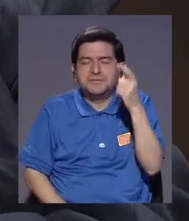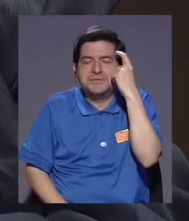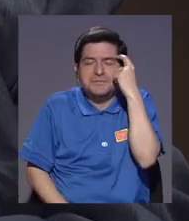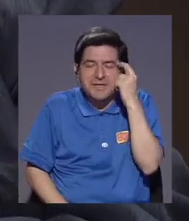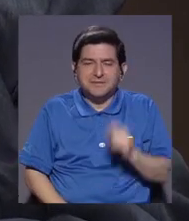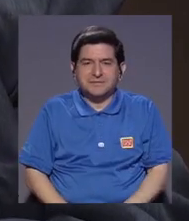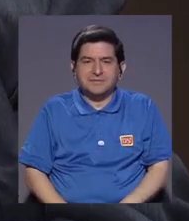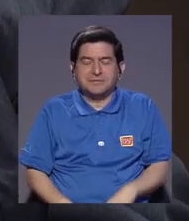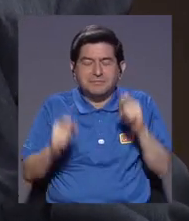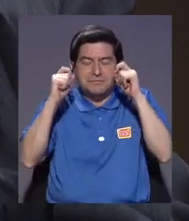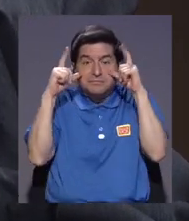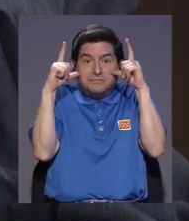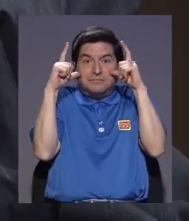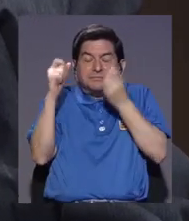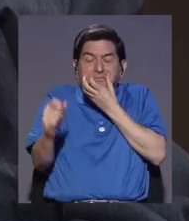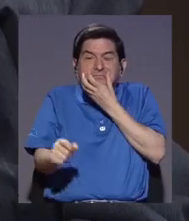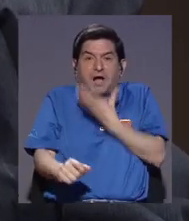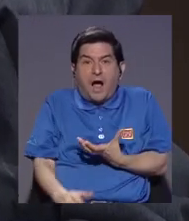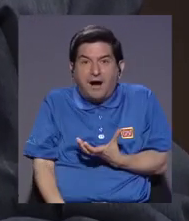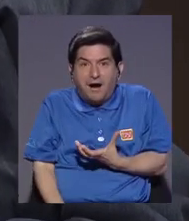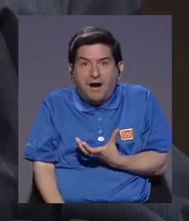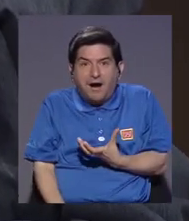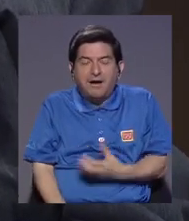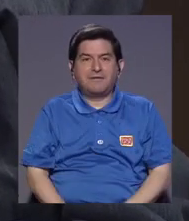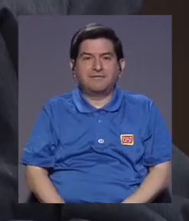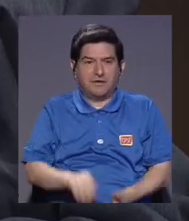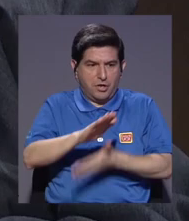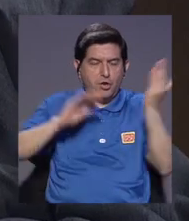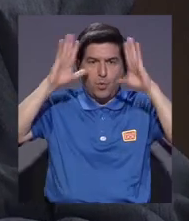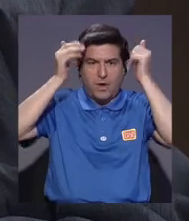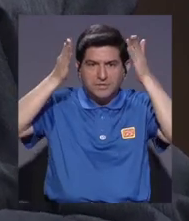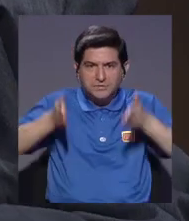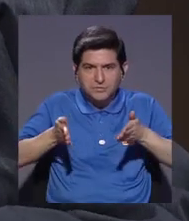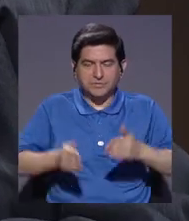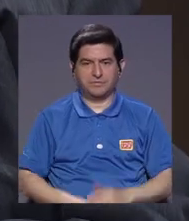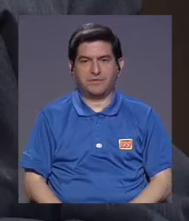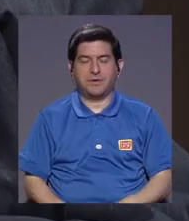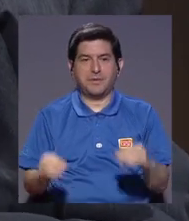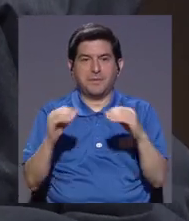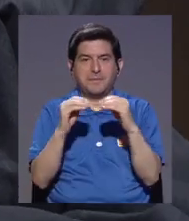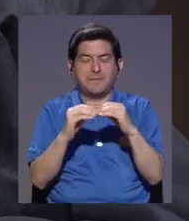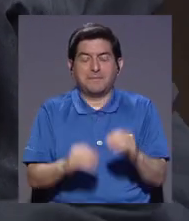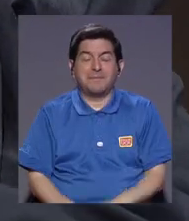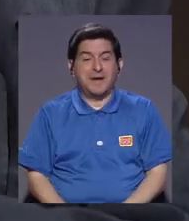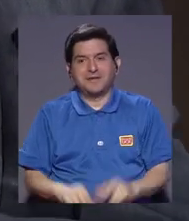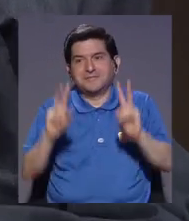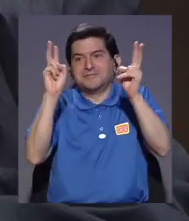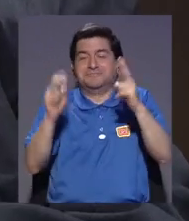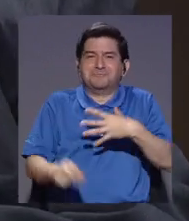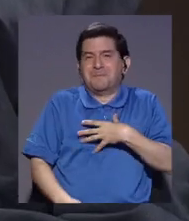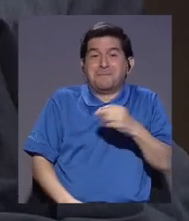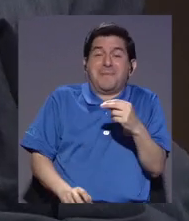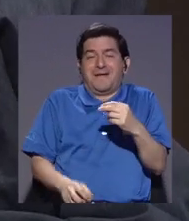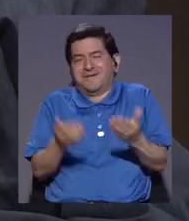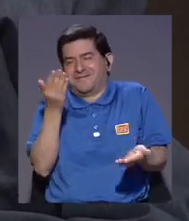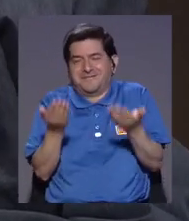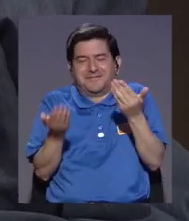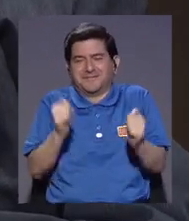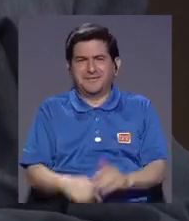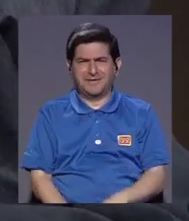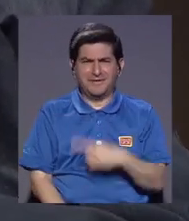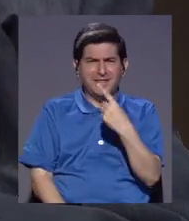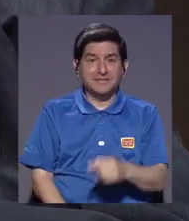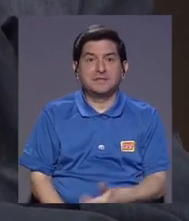patitieso en una palabra y cuando se fue el embajador me imagino más blanco de lo que podría haber sido